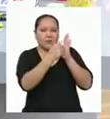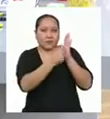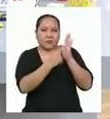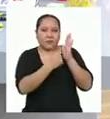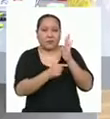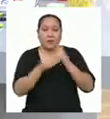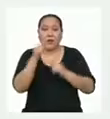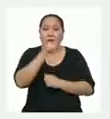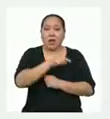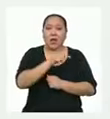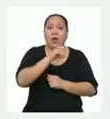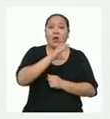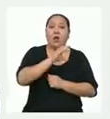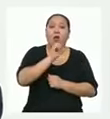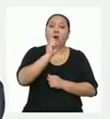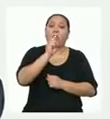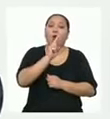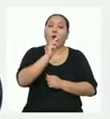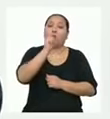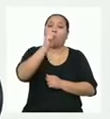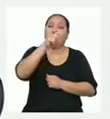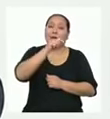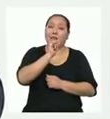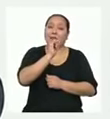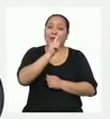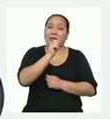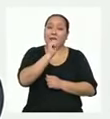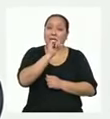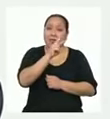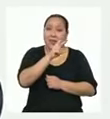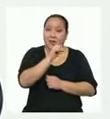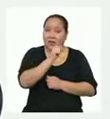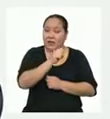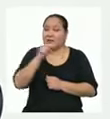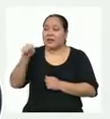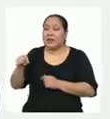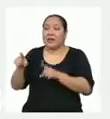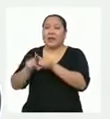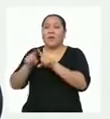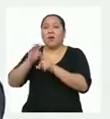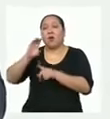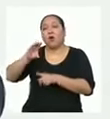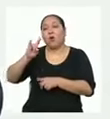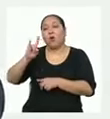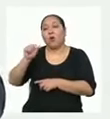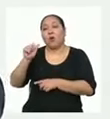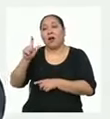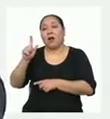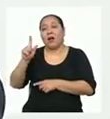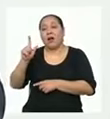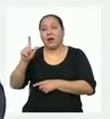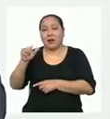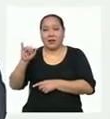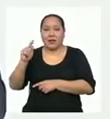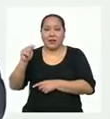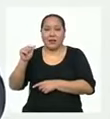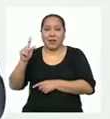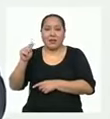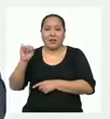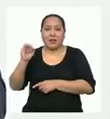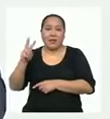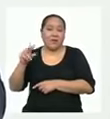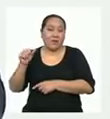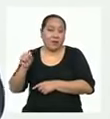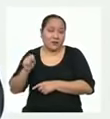o cualitativas también. Cierto, con los gráficos que han estado trabajando como parte de su proyecto, podremos calcular la moda.